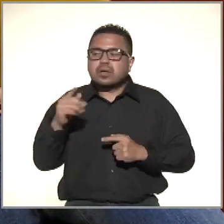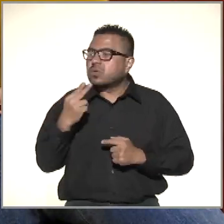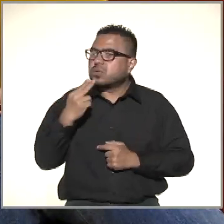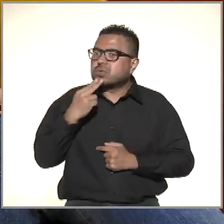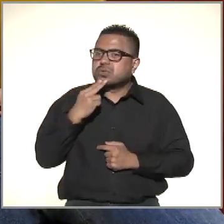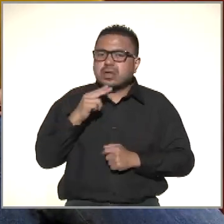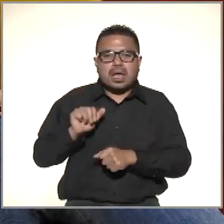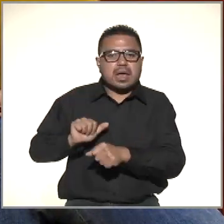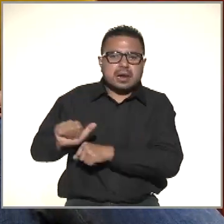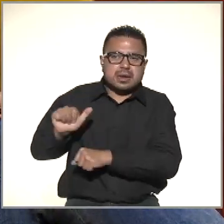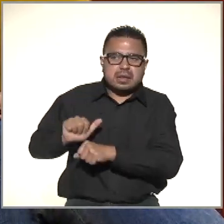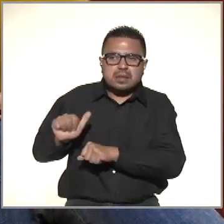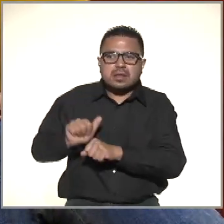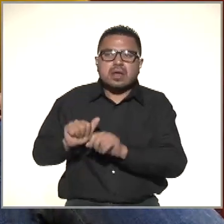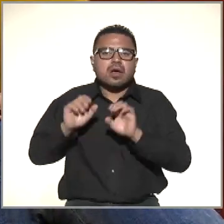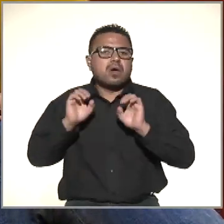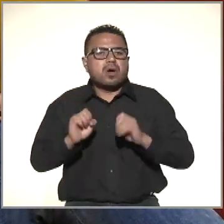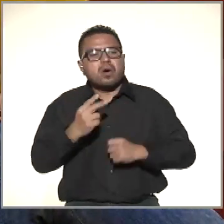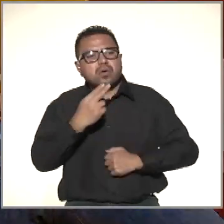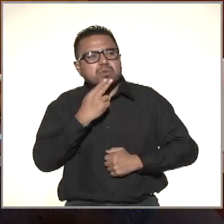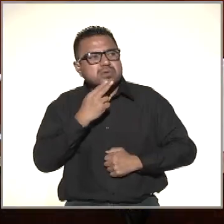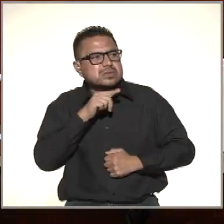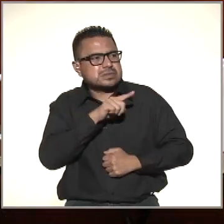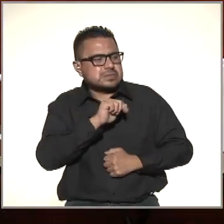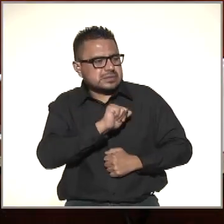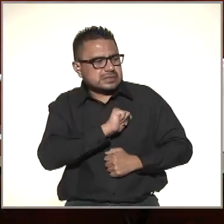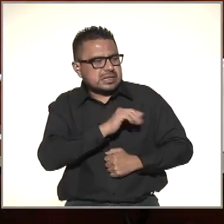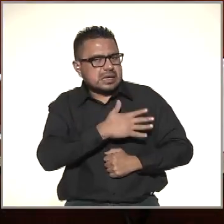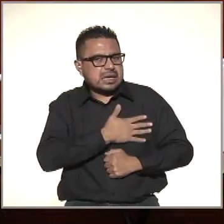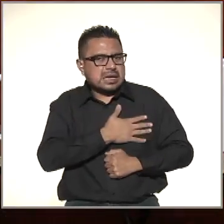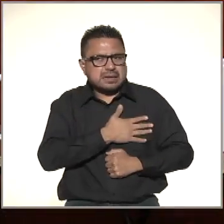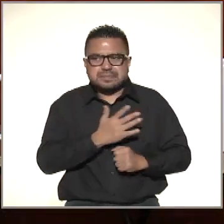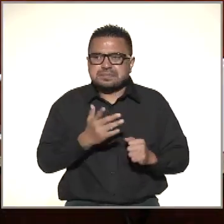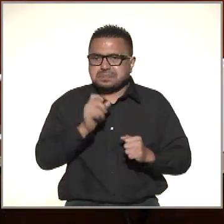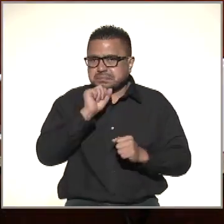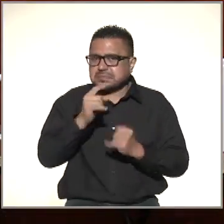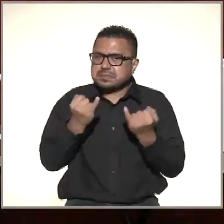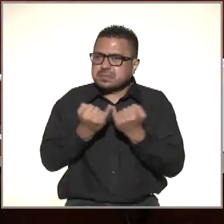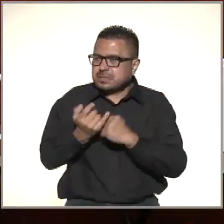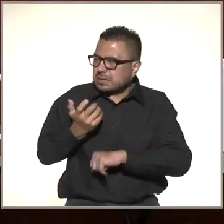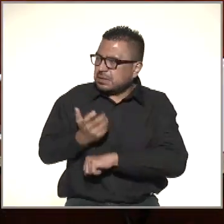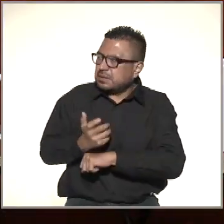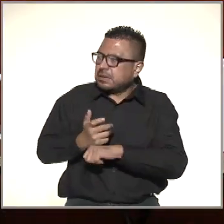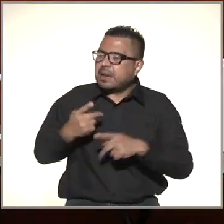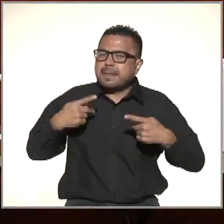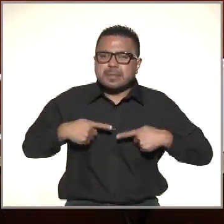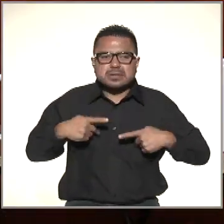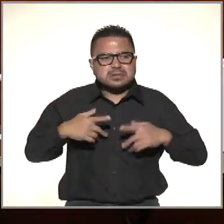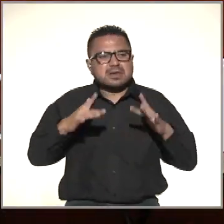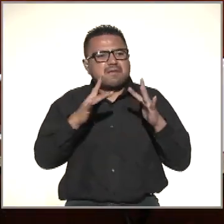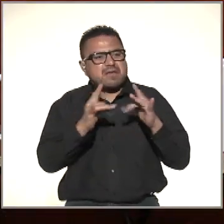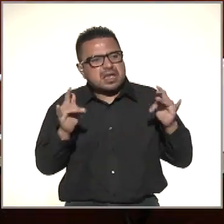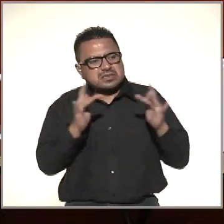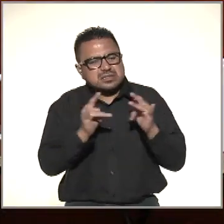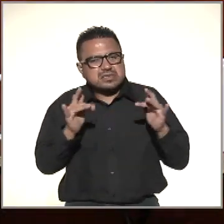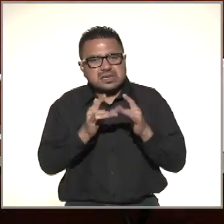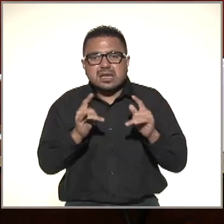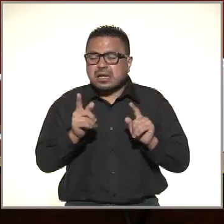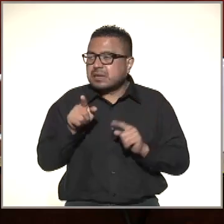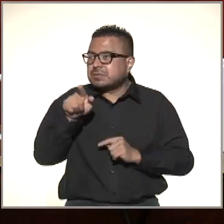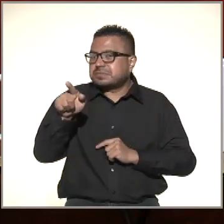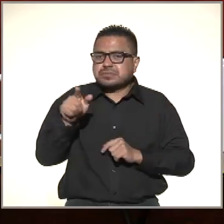utilizan los argentinos o que utilizan los españoles, no digamos estadounidenses, franceses, etcétera. Son